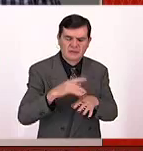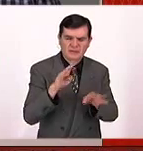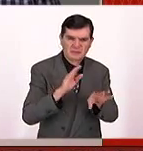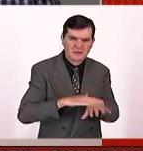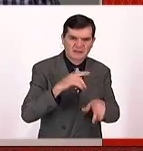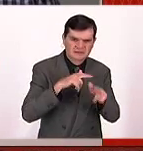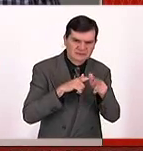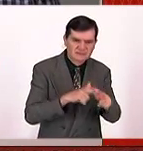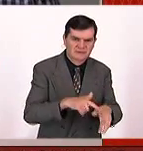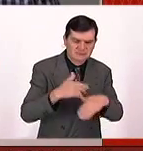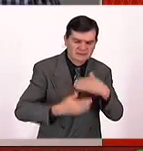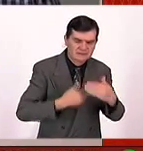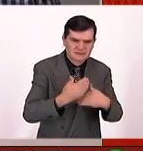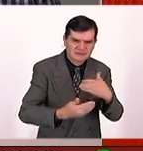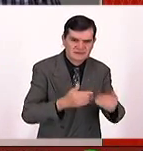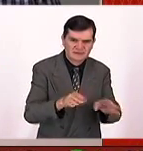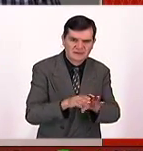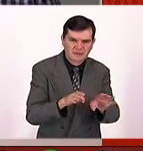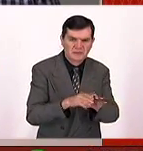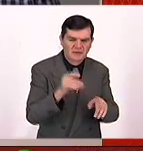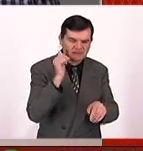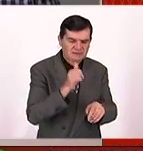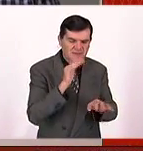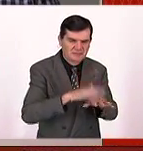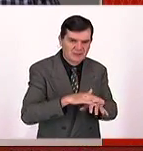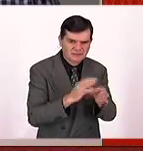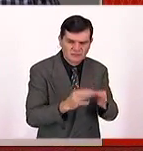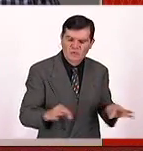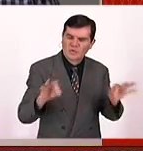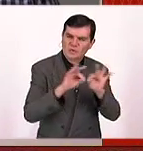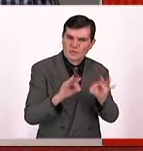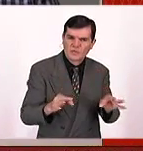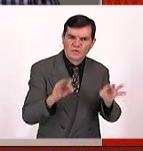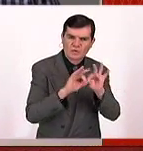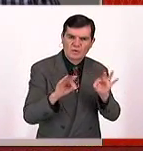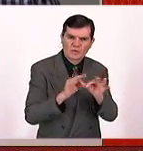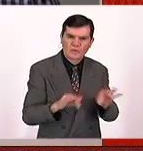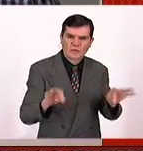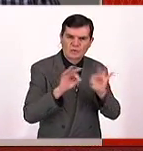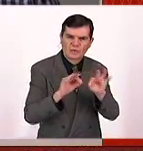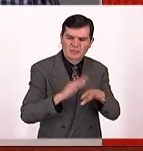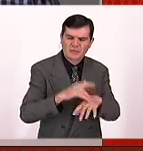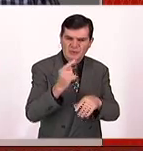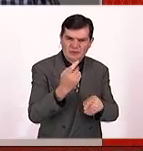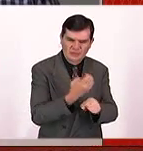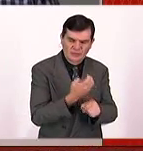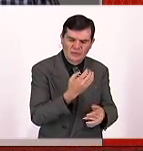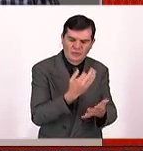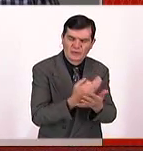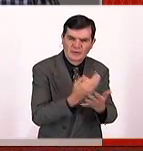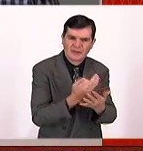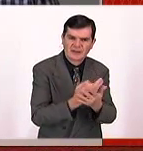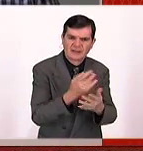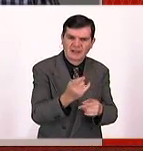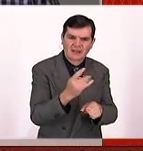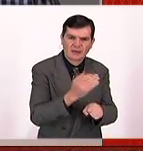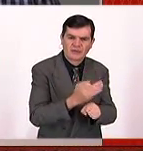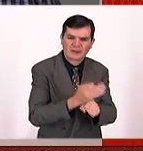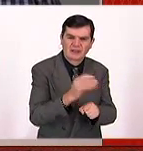vez, supongo, se adquiere más relevancia por el momento de la ecología en el mundo en el que estamos